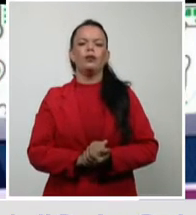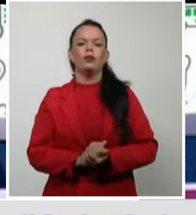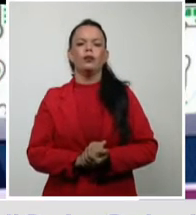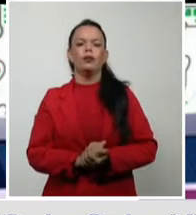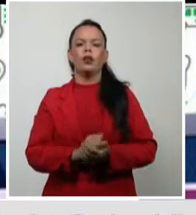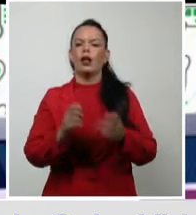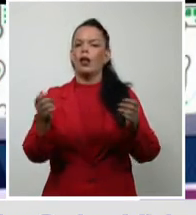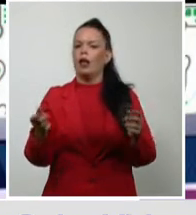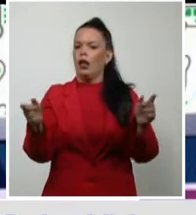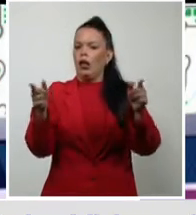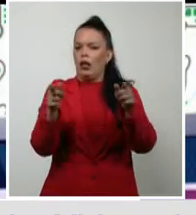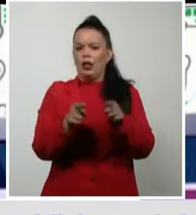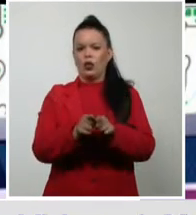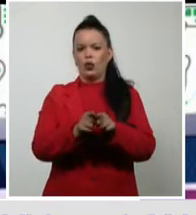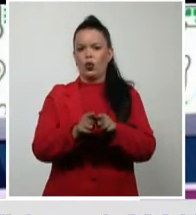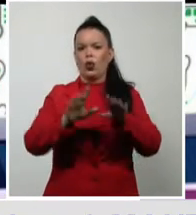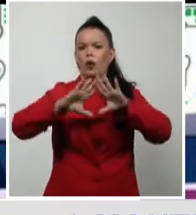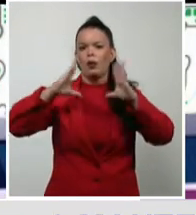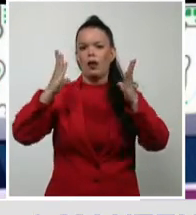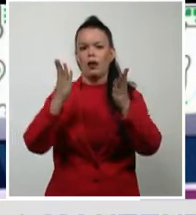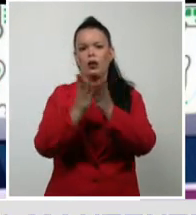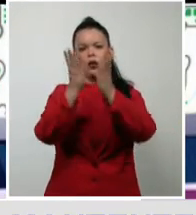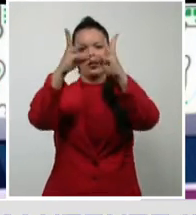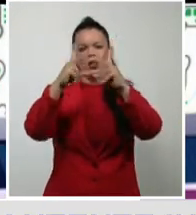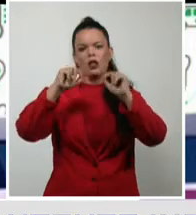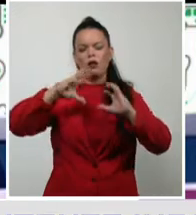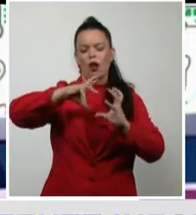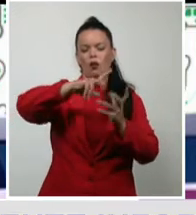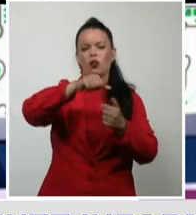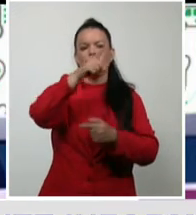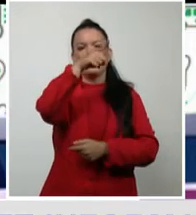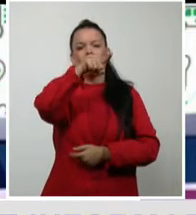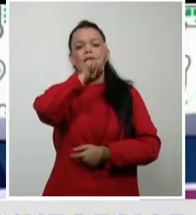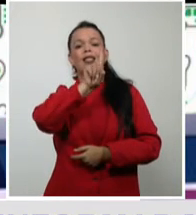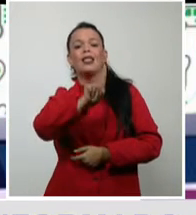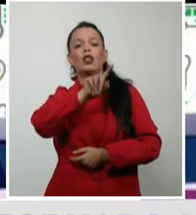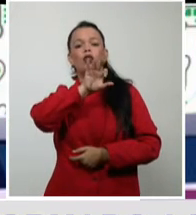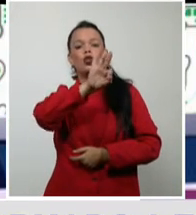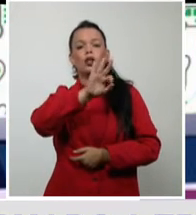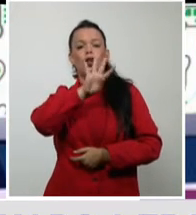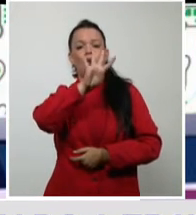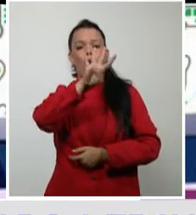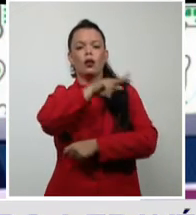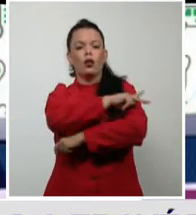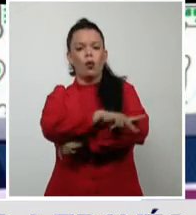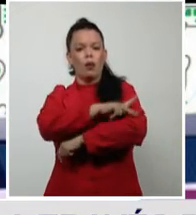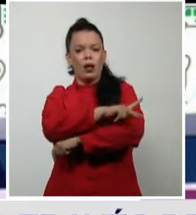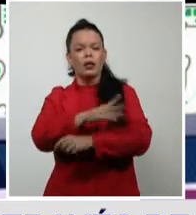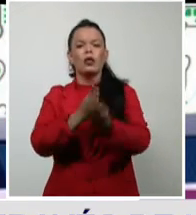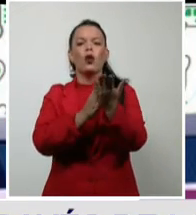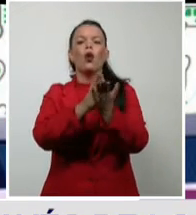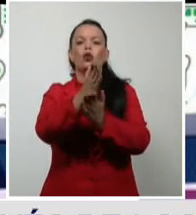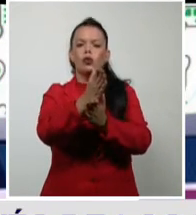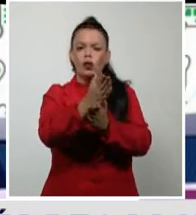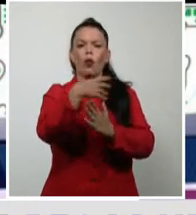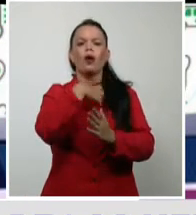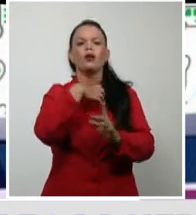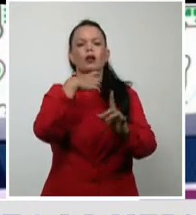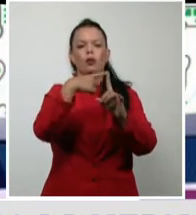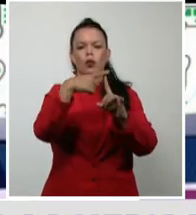también de la estadística por el mundo, 184 naciones se mantienen con presencia de la enfermedad, más de